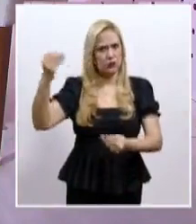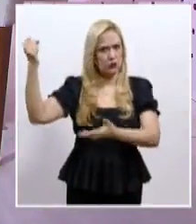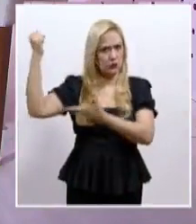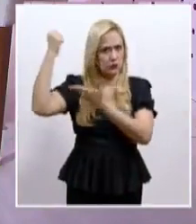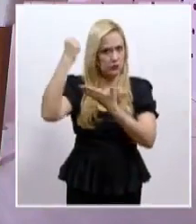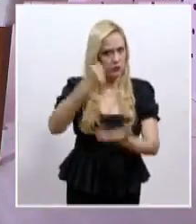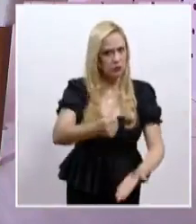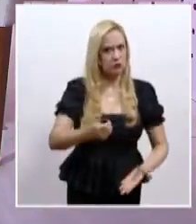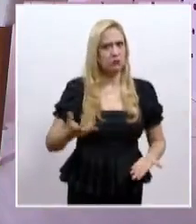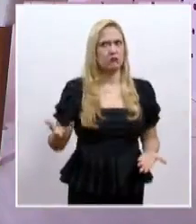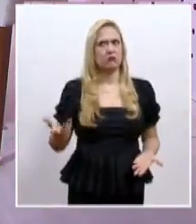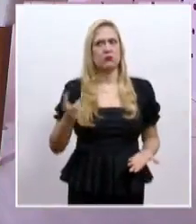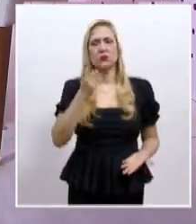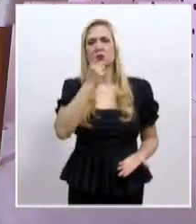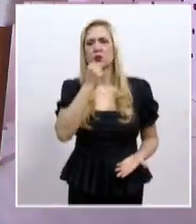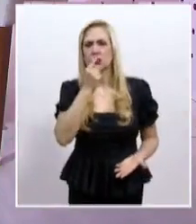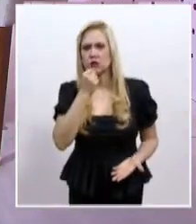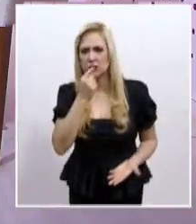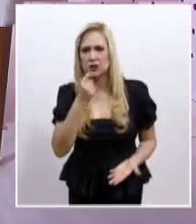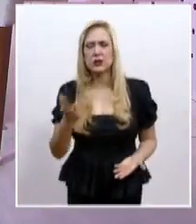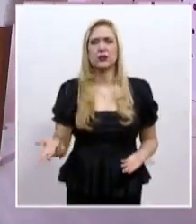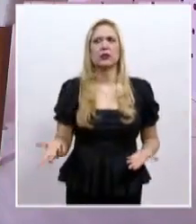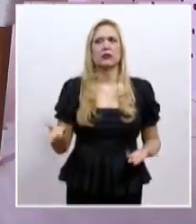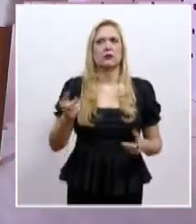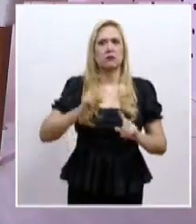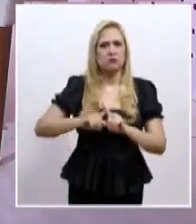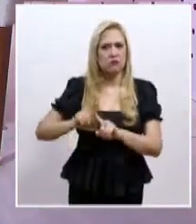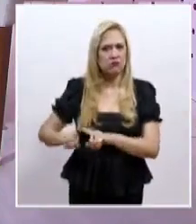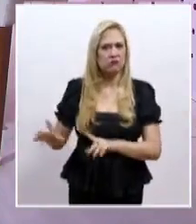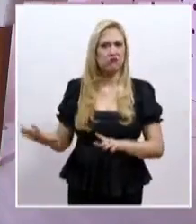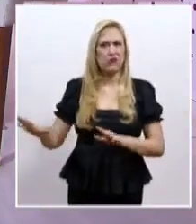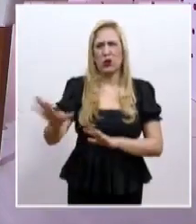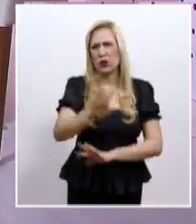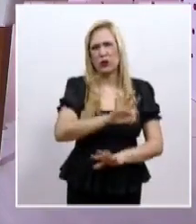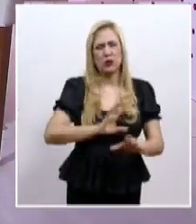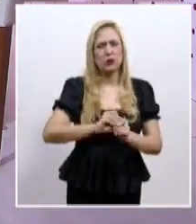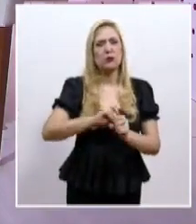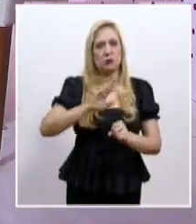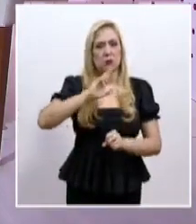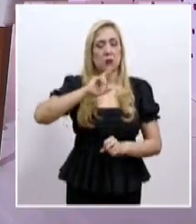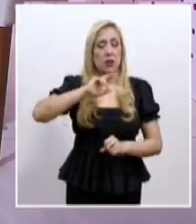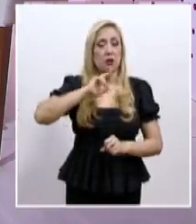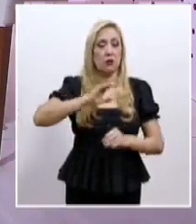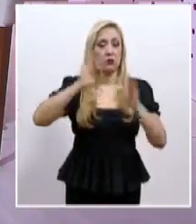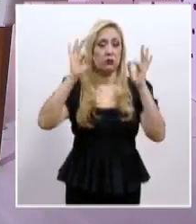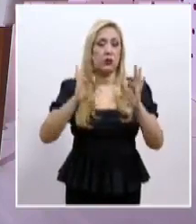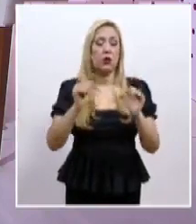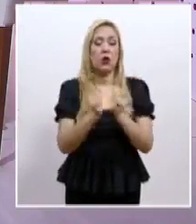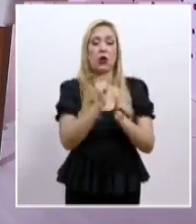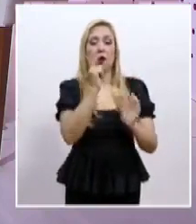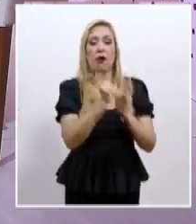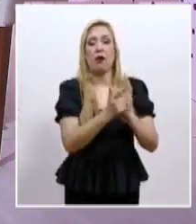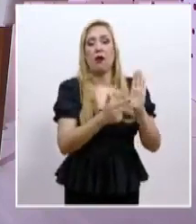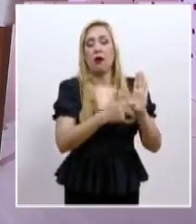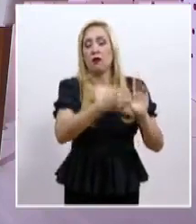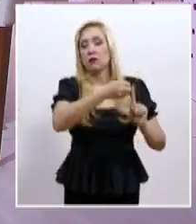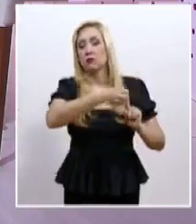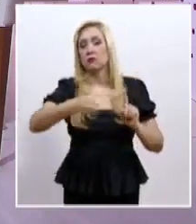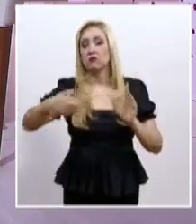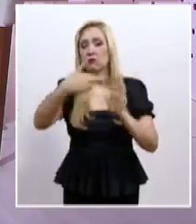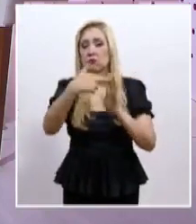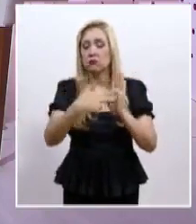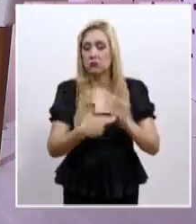Poder Judicial Federal, buscando, ¿no? Esa certeza jurídica Muchísimo. Que le ha dado, digamos, ha posibilitado el desarrollo económico en